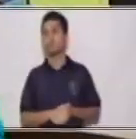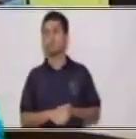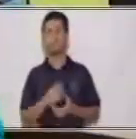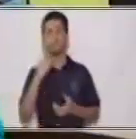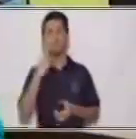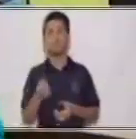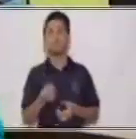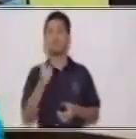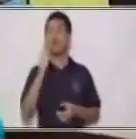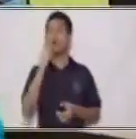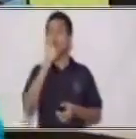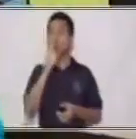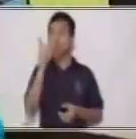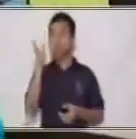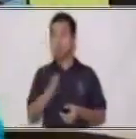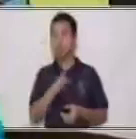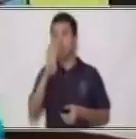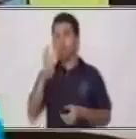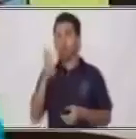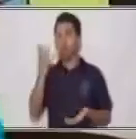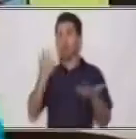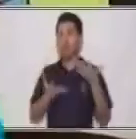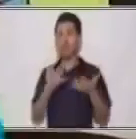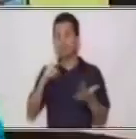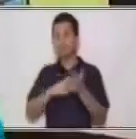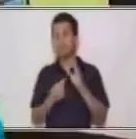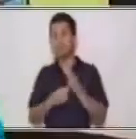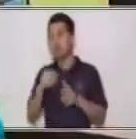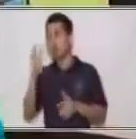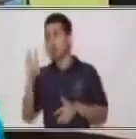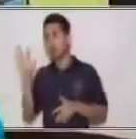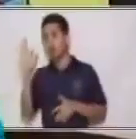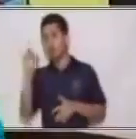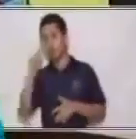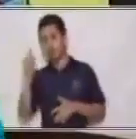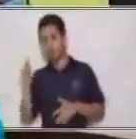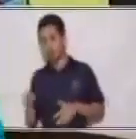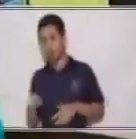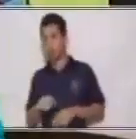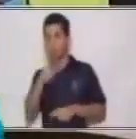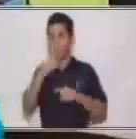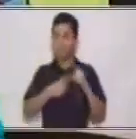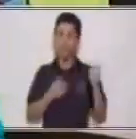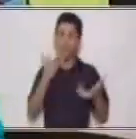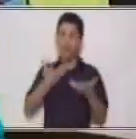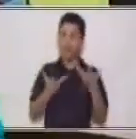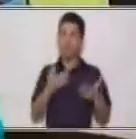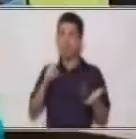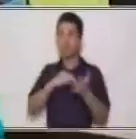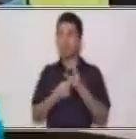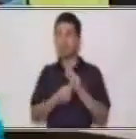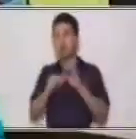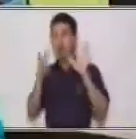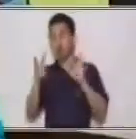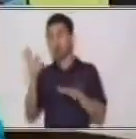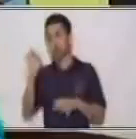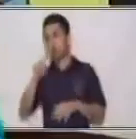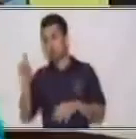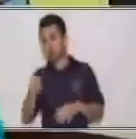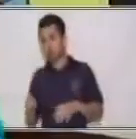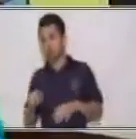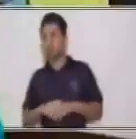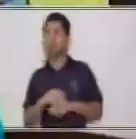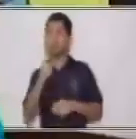onzas, media libra equivale a 8 onzas y 1 libra equivale a 16